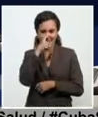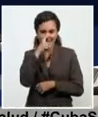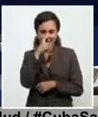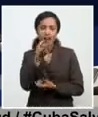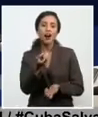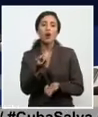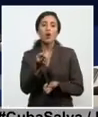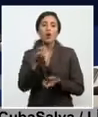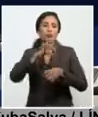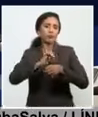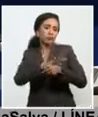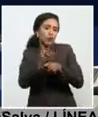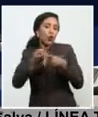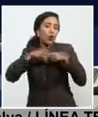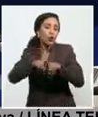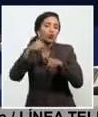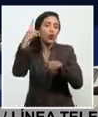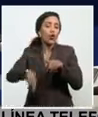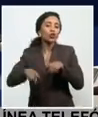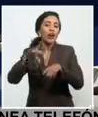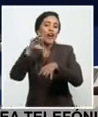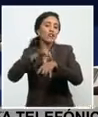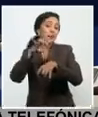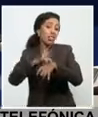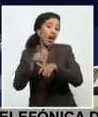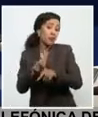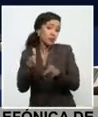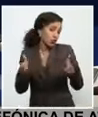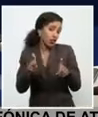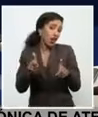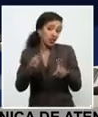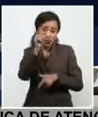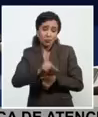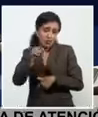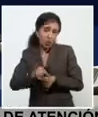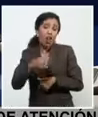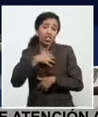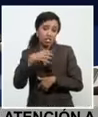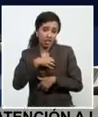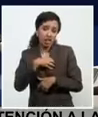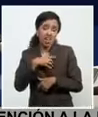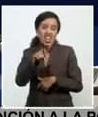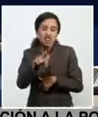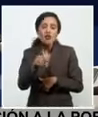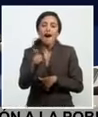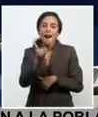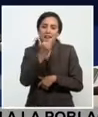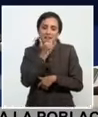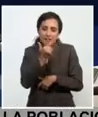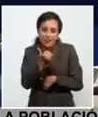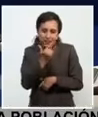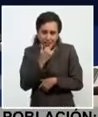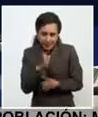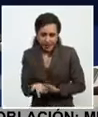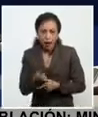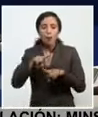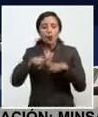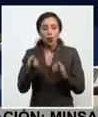asociadas que tienen muchas personas, las que hacen que la evolución sea hacia la